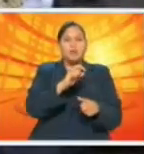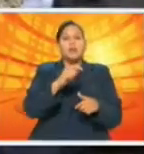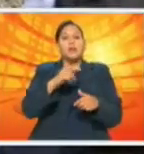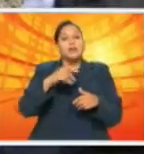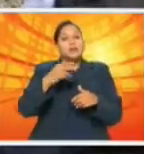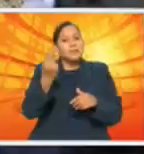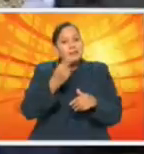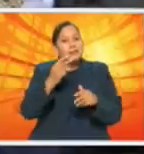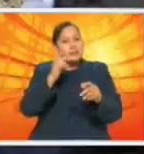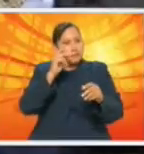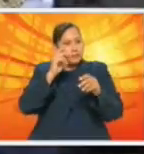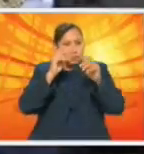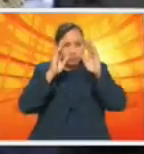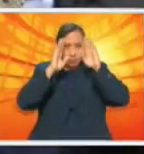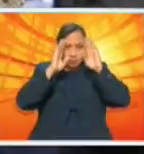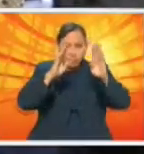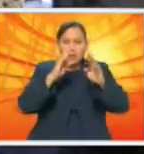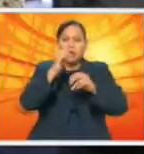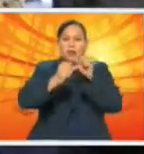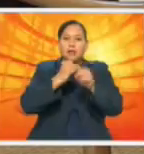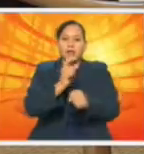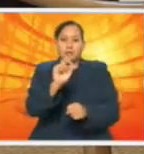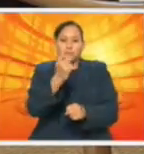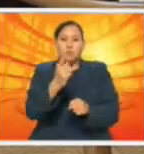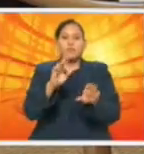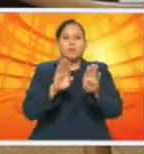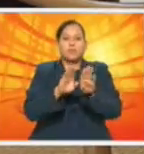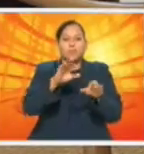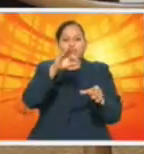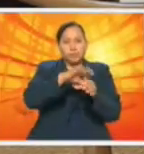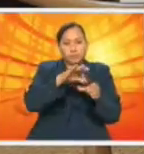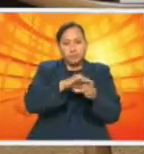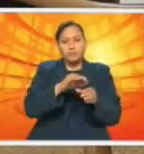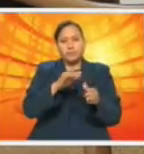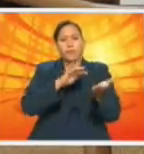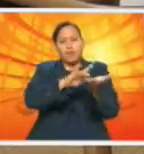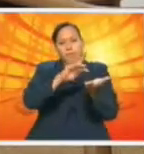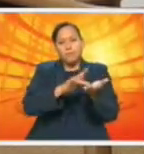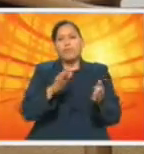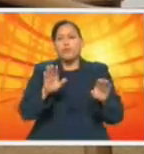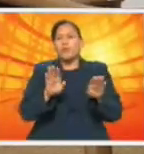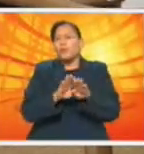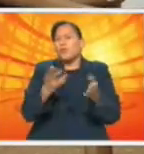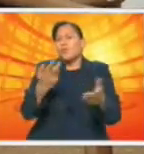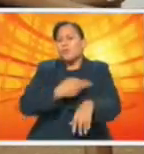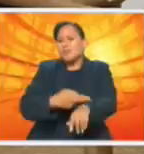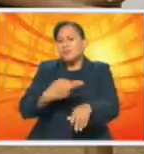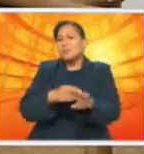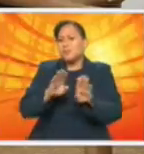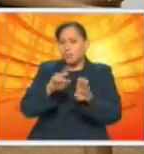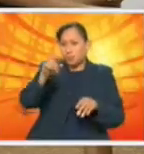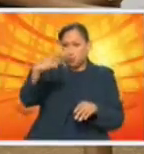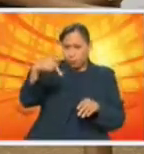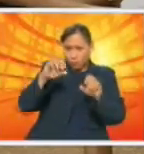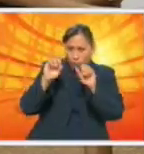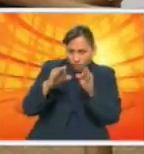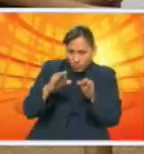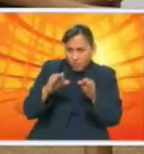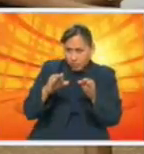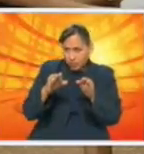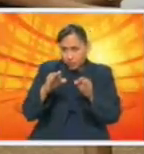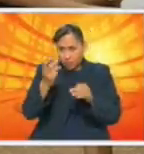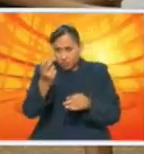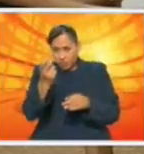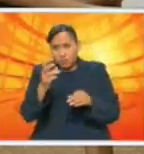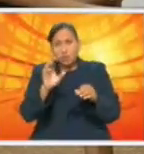una democracia participativa y no solo electoralista, ¿no? ¿Y cómo lo podemos hacer? A través de tu instituto, pero a